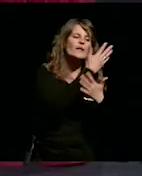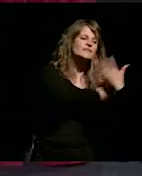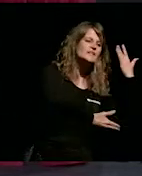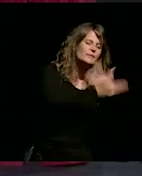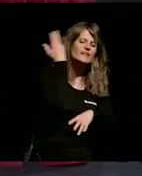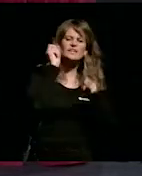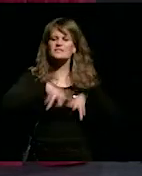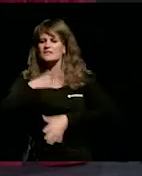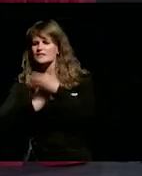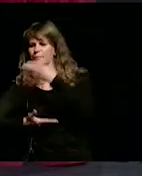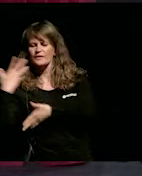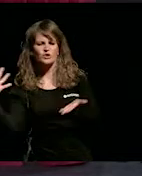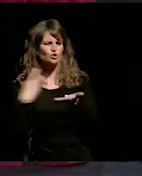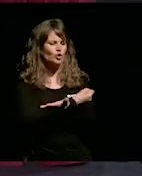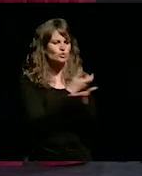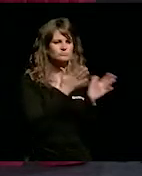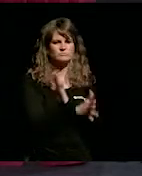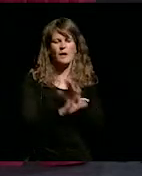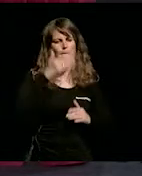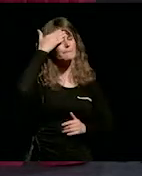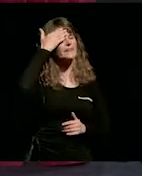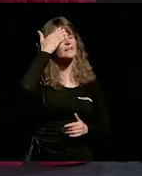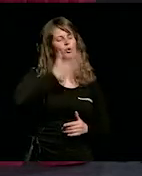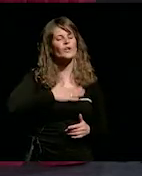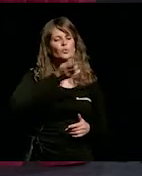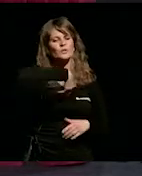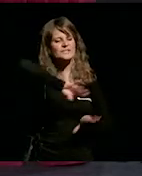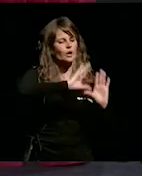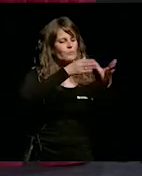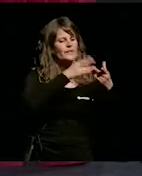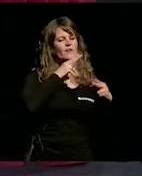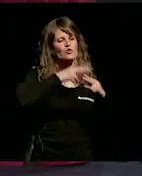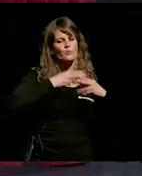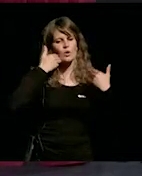compacto. Eso es, ese es el principio de nuestra compañía, Cuerpos Extraordinarios.